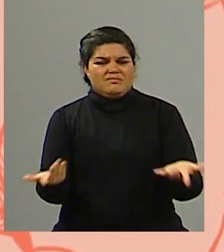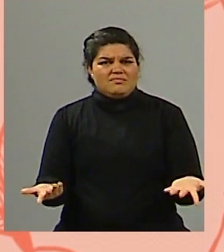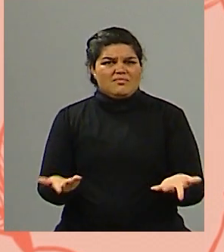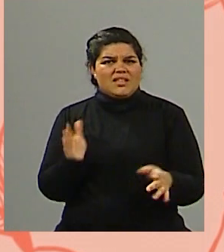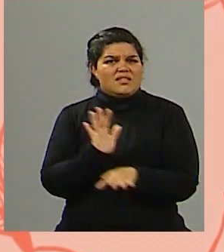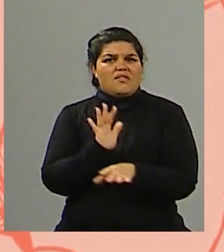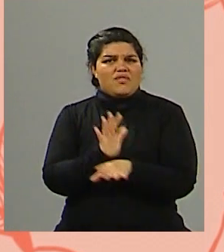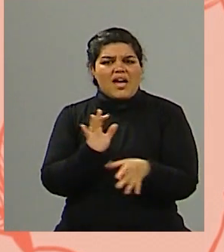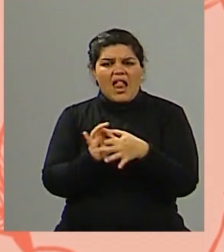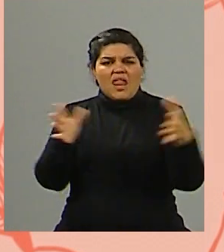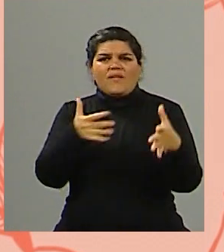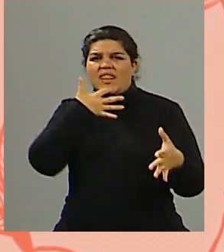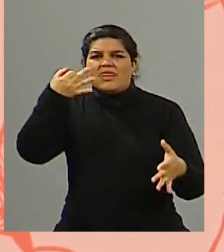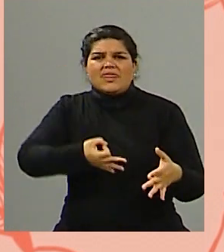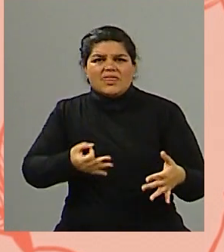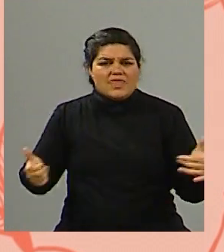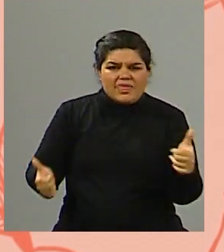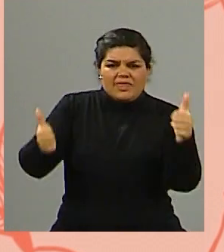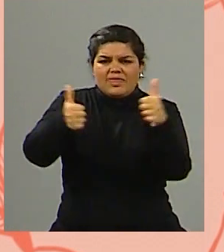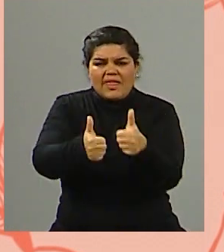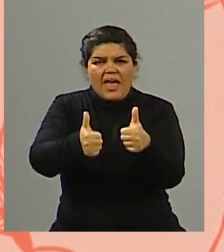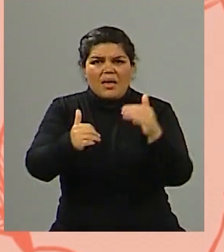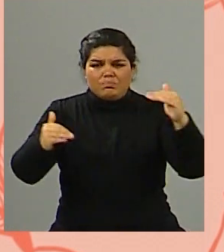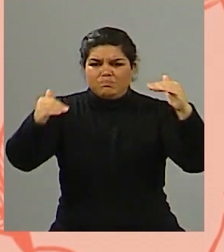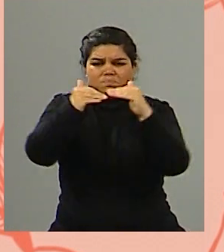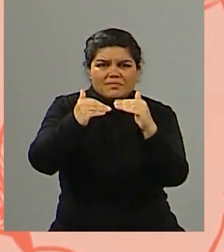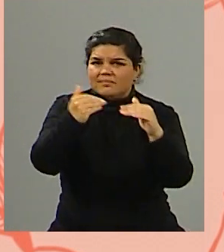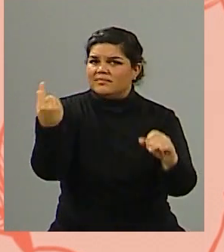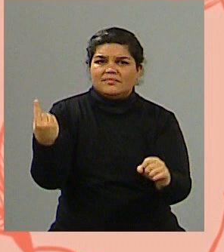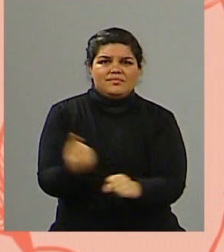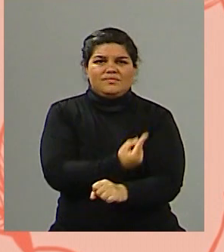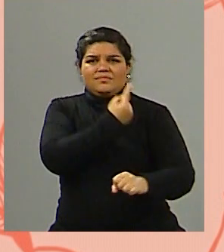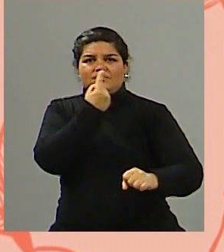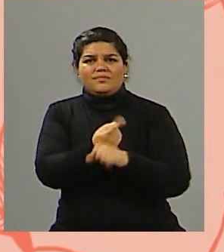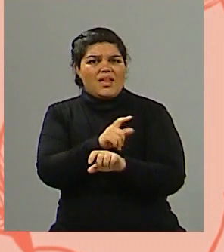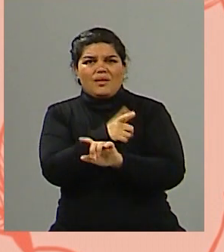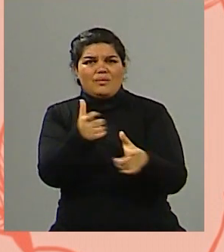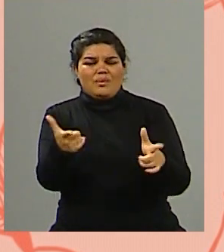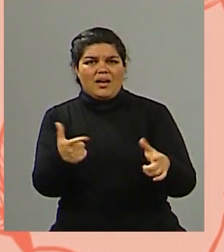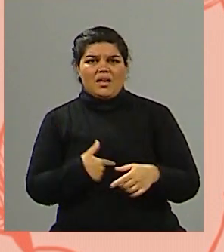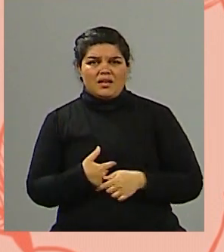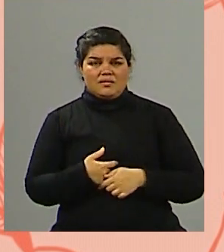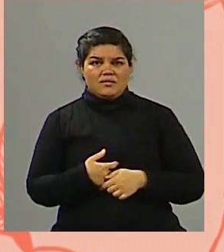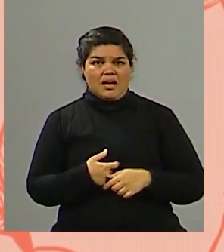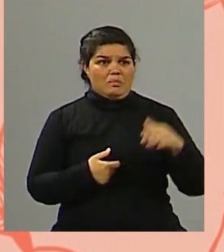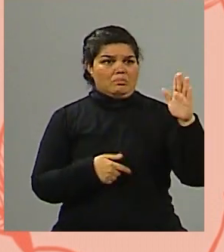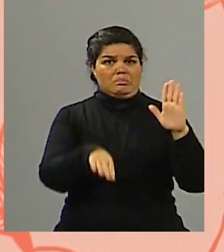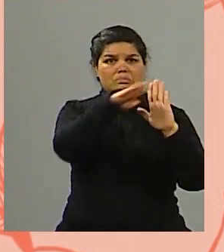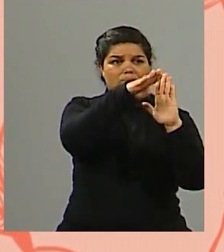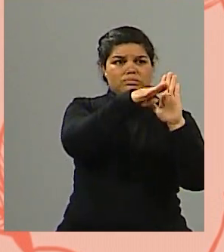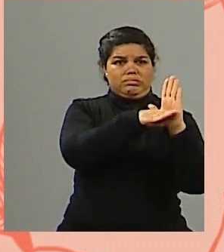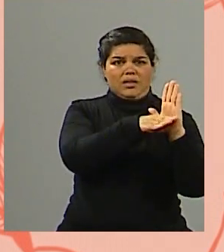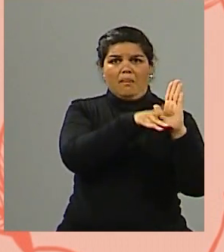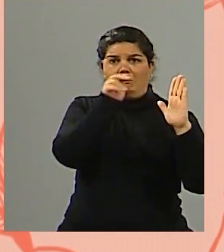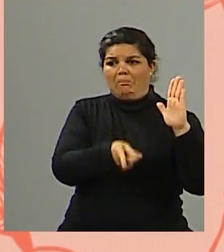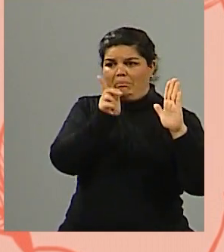real, cuando una parte del contrato está asumiendo la voluntad que expresó el otro. Claro. Entonces,